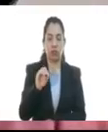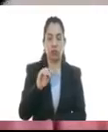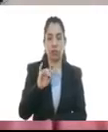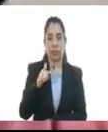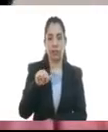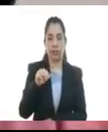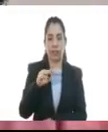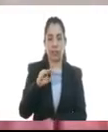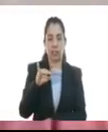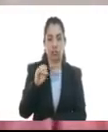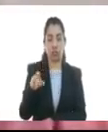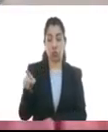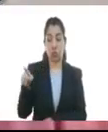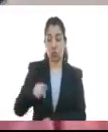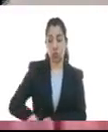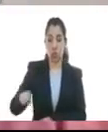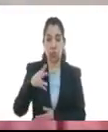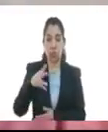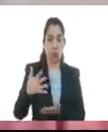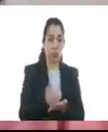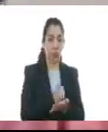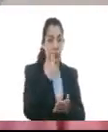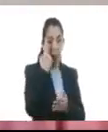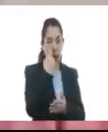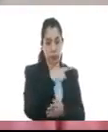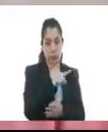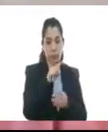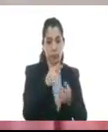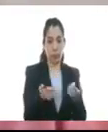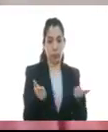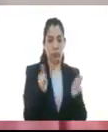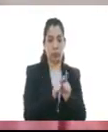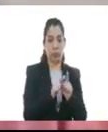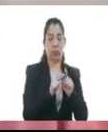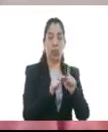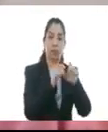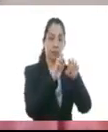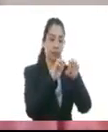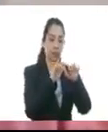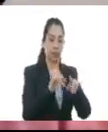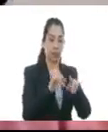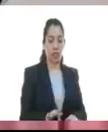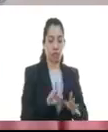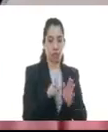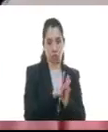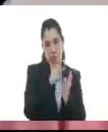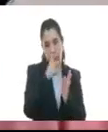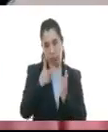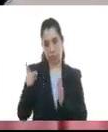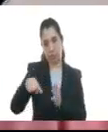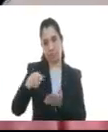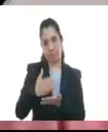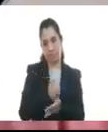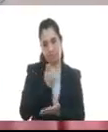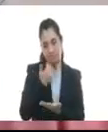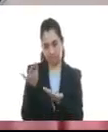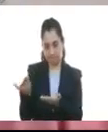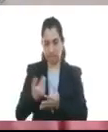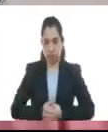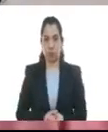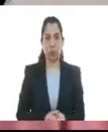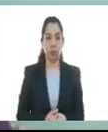son ganadores de la categoría de texto periodístico. por favor, adelante, no sé cuál de ustedes.